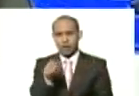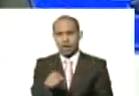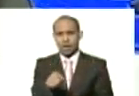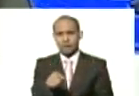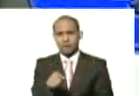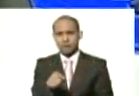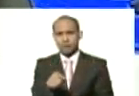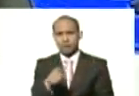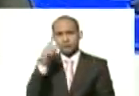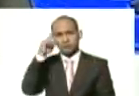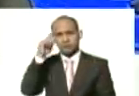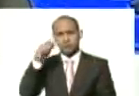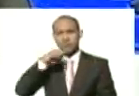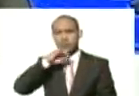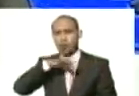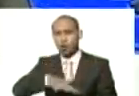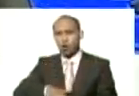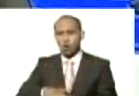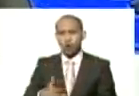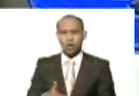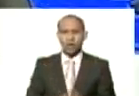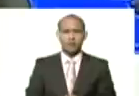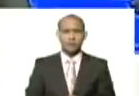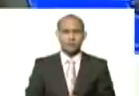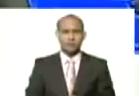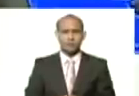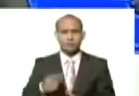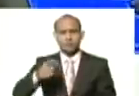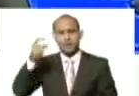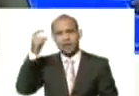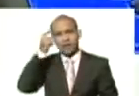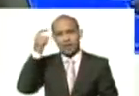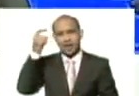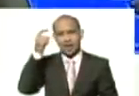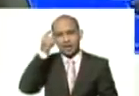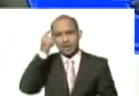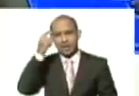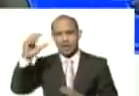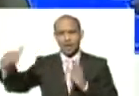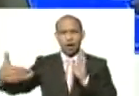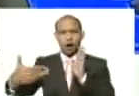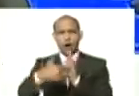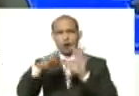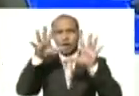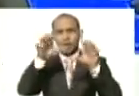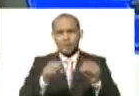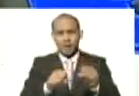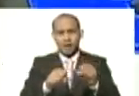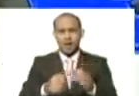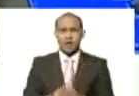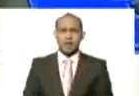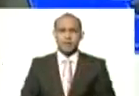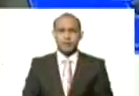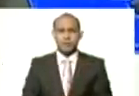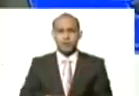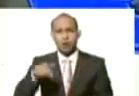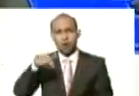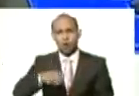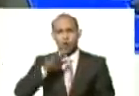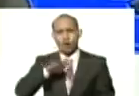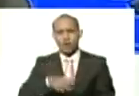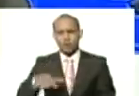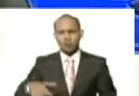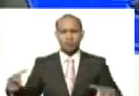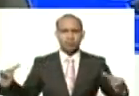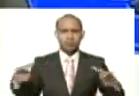va a conmemorar como se está conmemorando el día del antiimperialismo bolivariano. Y hoy estamos en esta